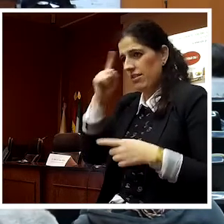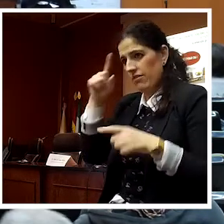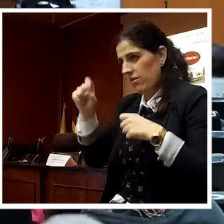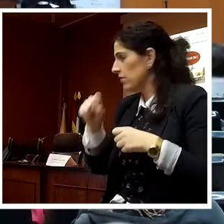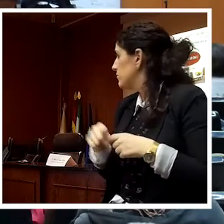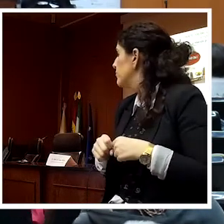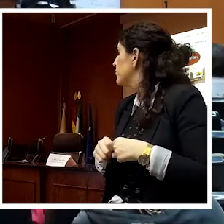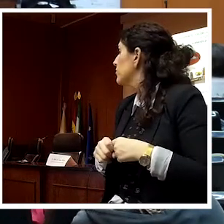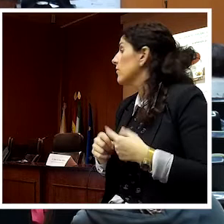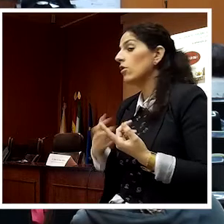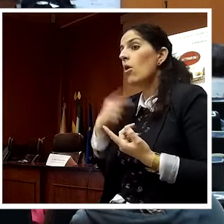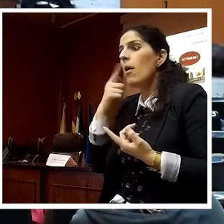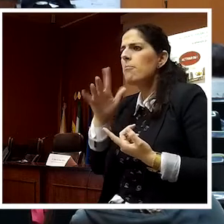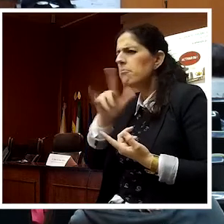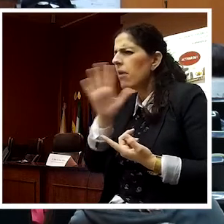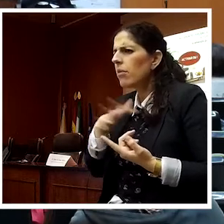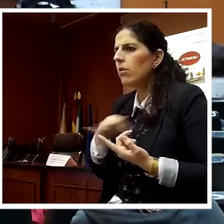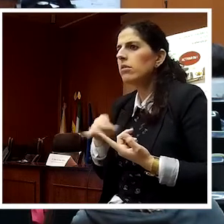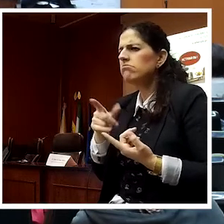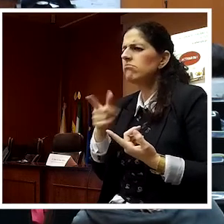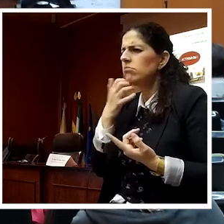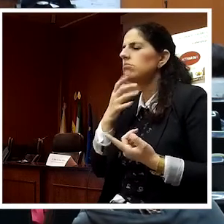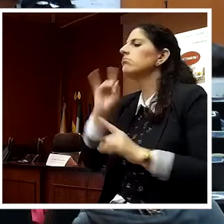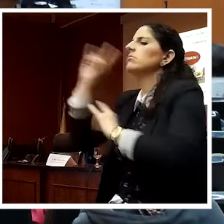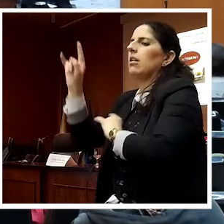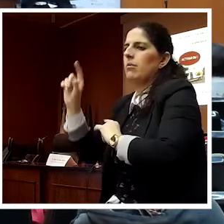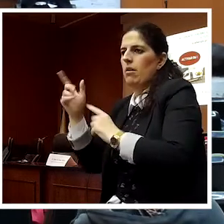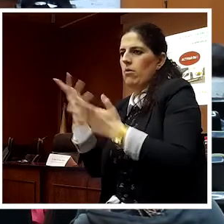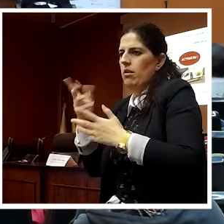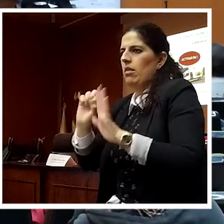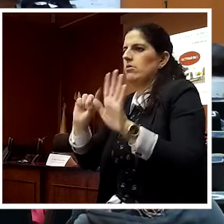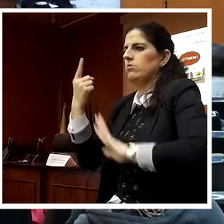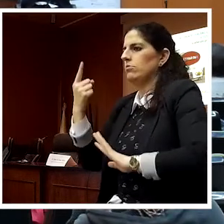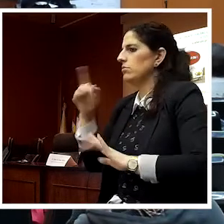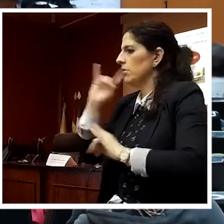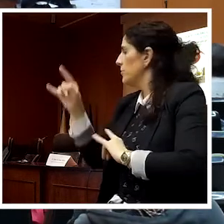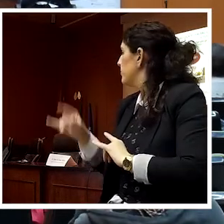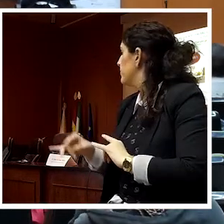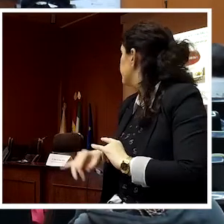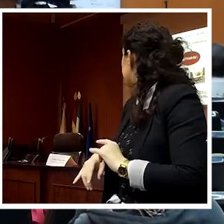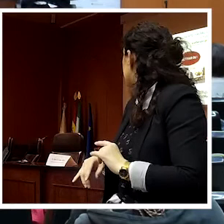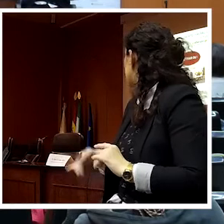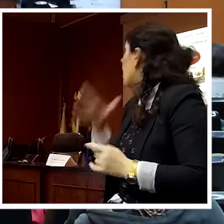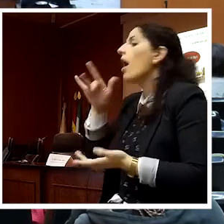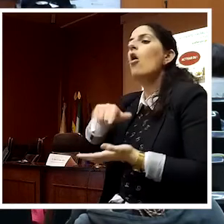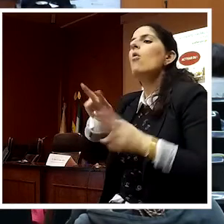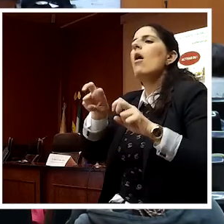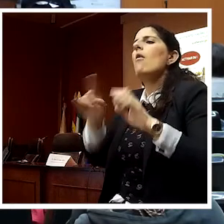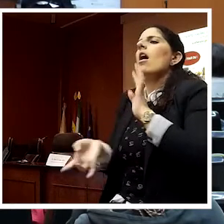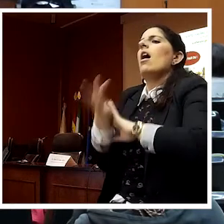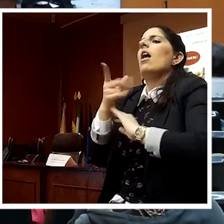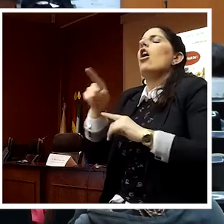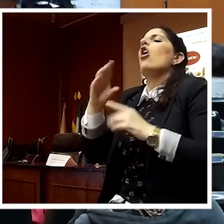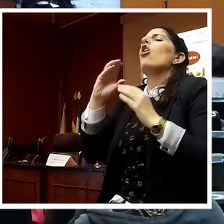Después, ¿qué hago? Una vez que tengo la sospecha, llamo al 061. Hoy día hay una cosa que se llama código ictus, que lo